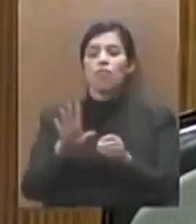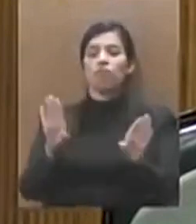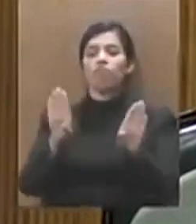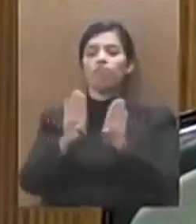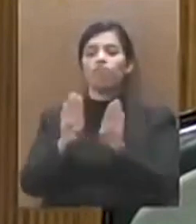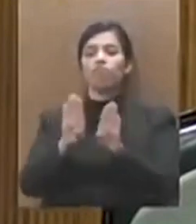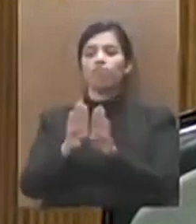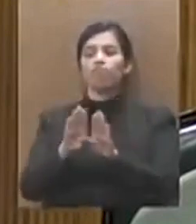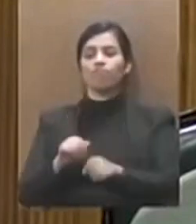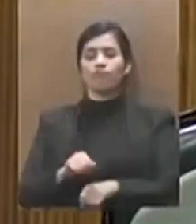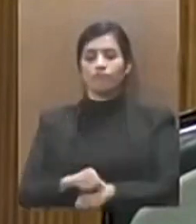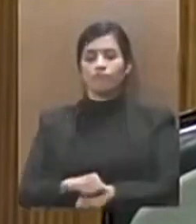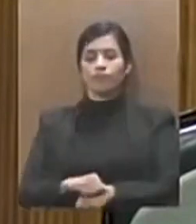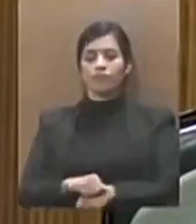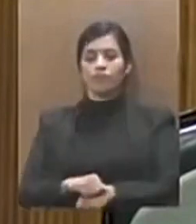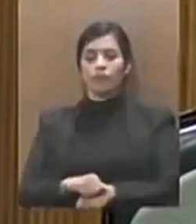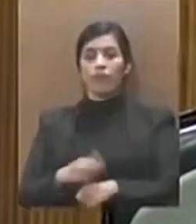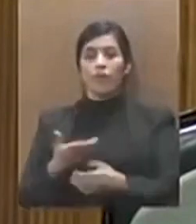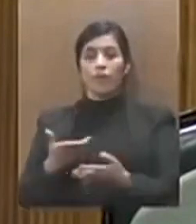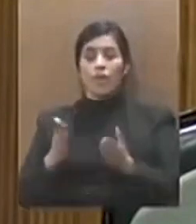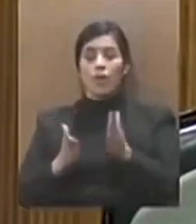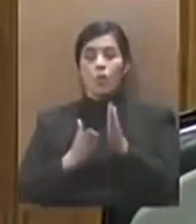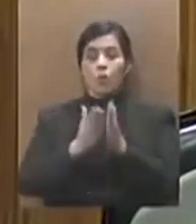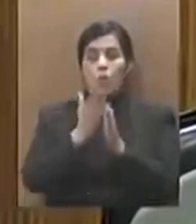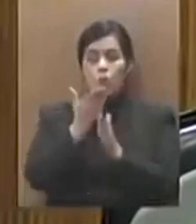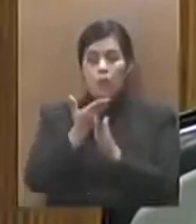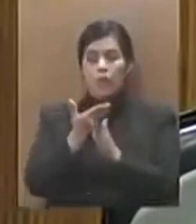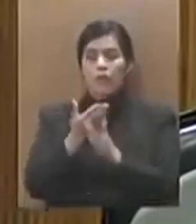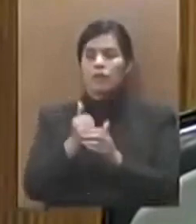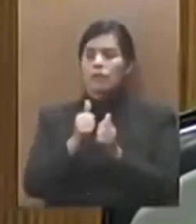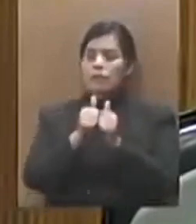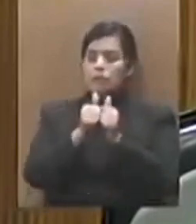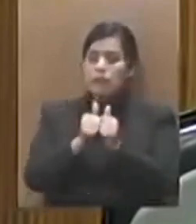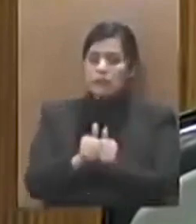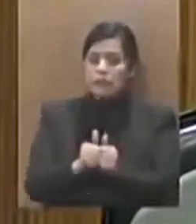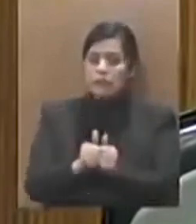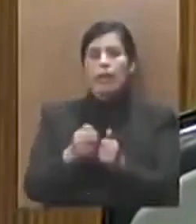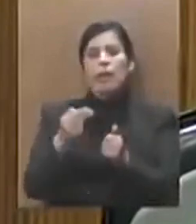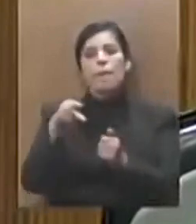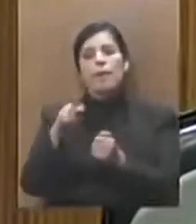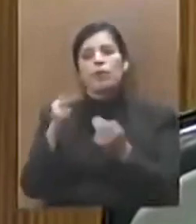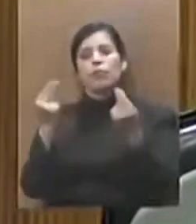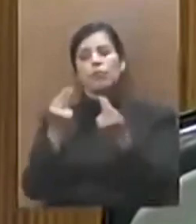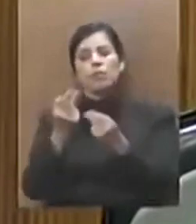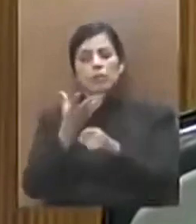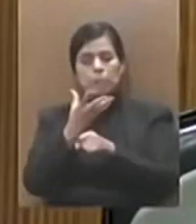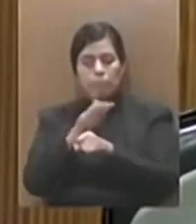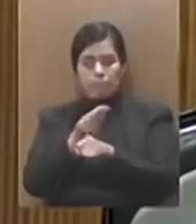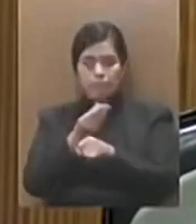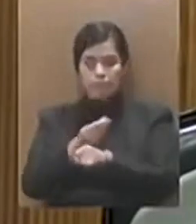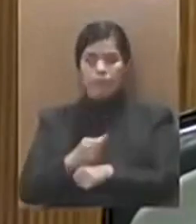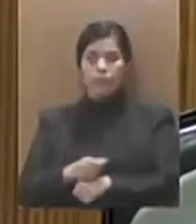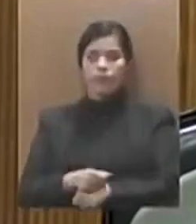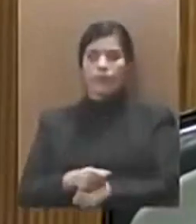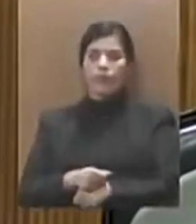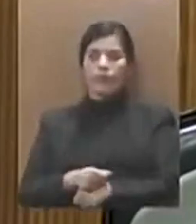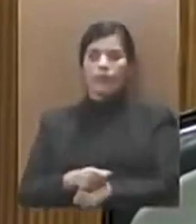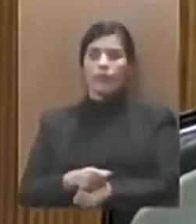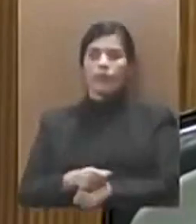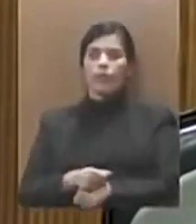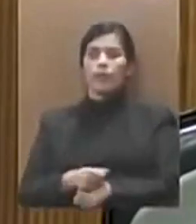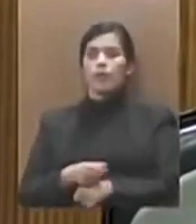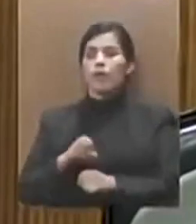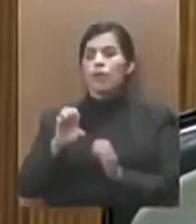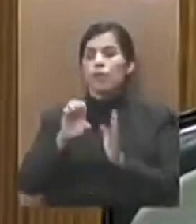y no hay manera de que una infraestructura se mantenga si no es con el luz tal es el caso